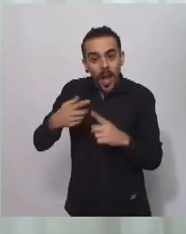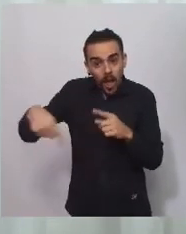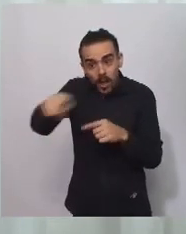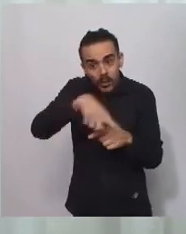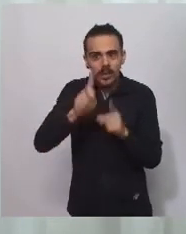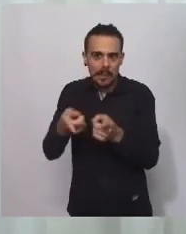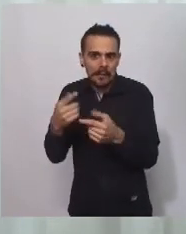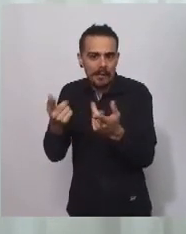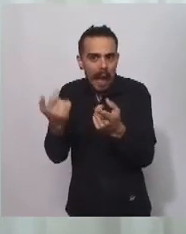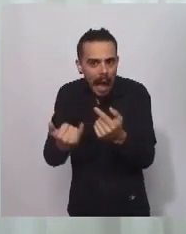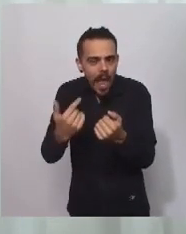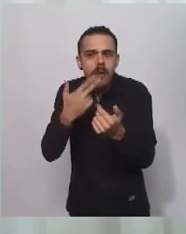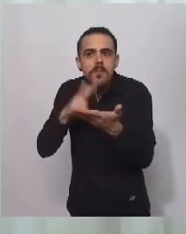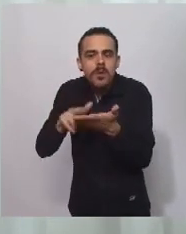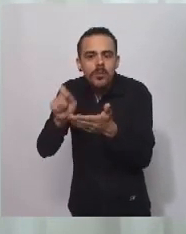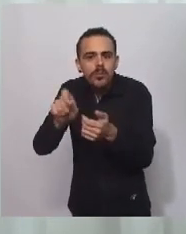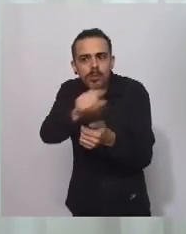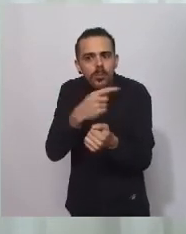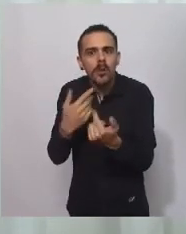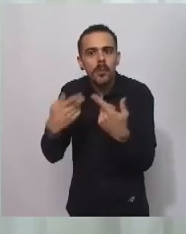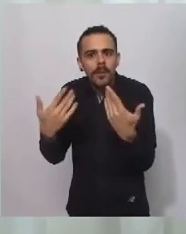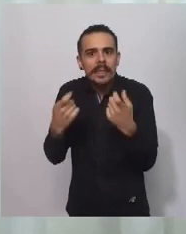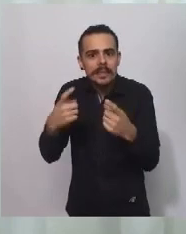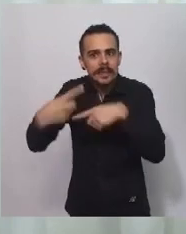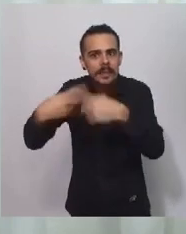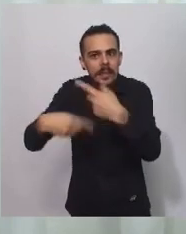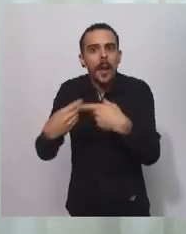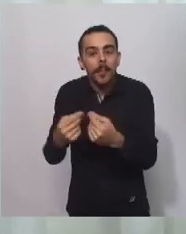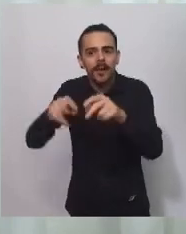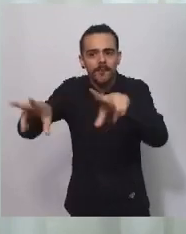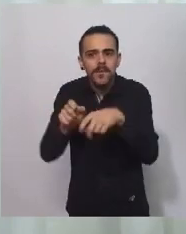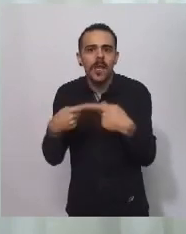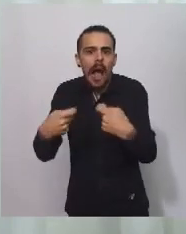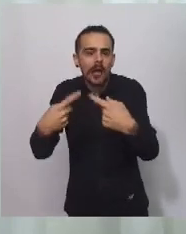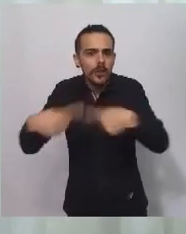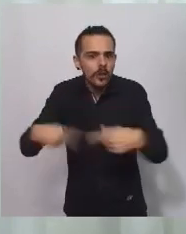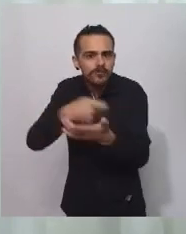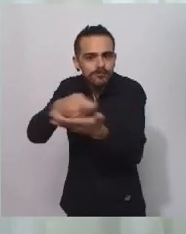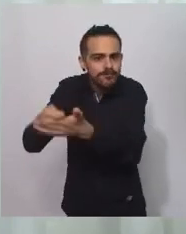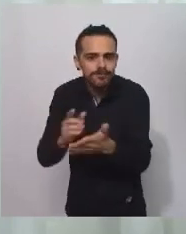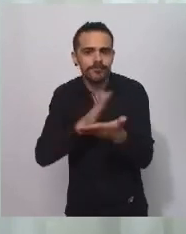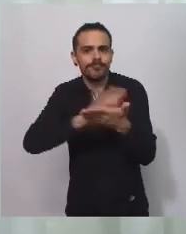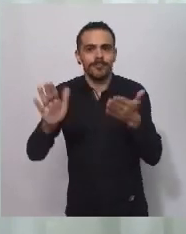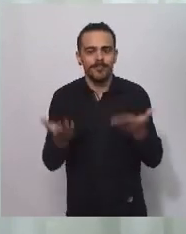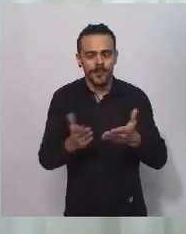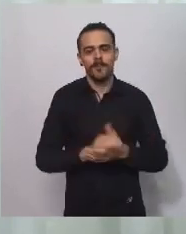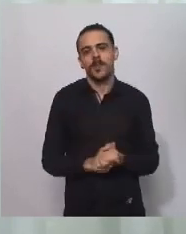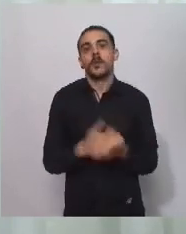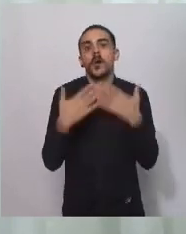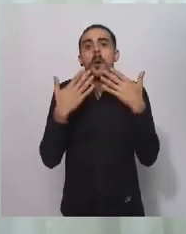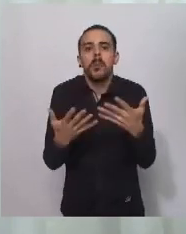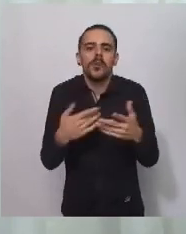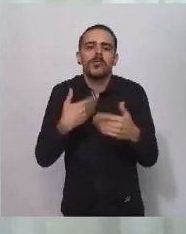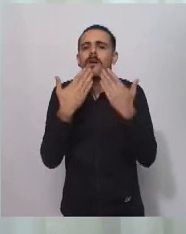que la situación requiere y para esto agradezco a toda la población el haber cumplido